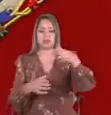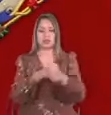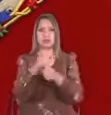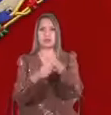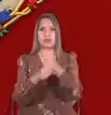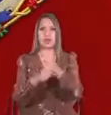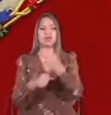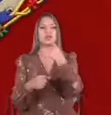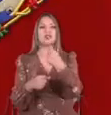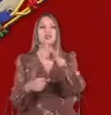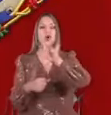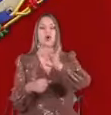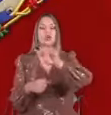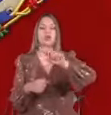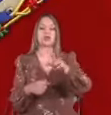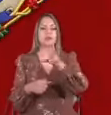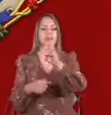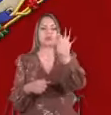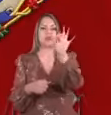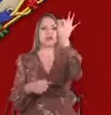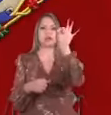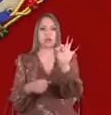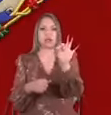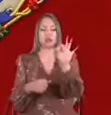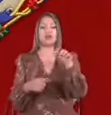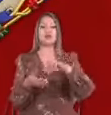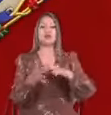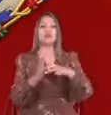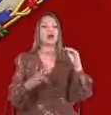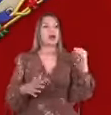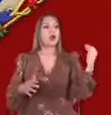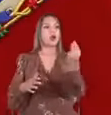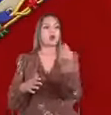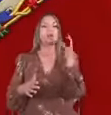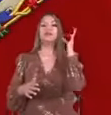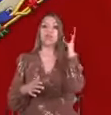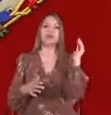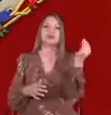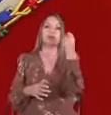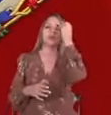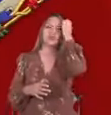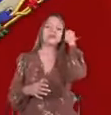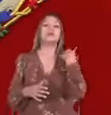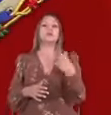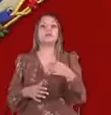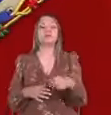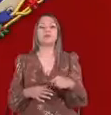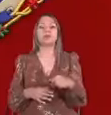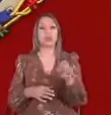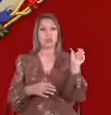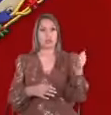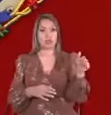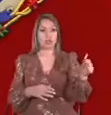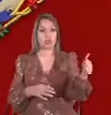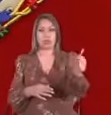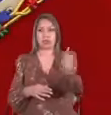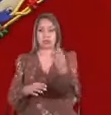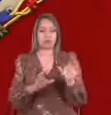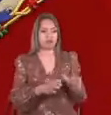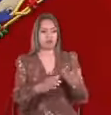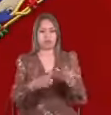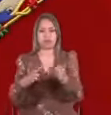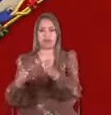en 8,6% y se concentra en jóvenes y en mujeres jóvenes. Solo 3 de cada 10 trabajadores en Quito tienen